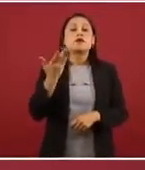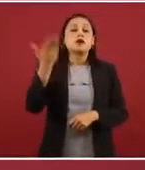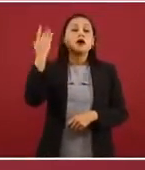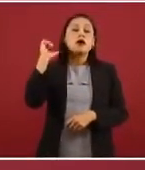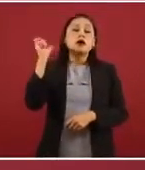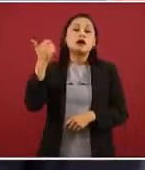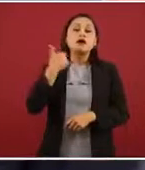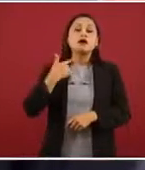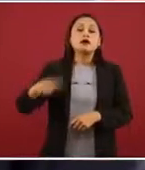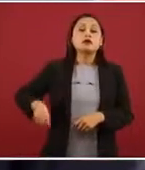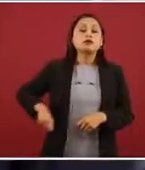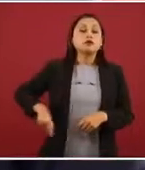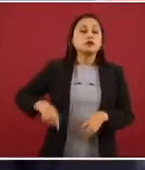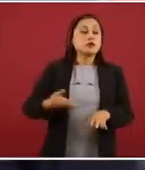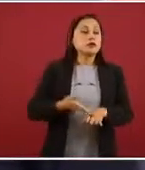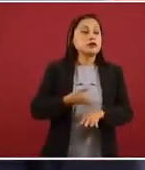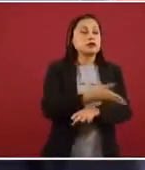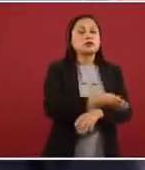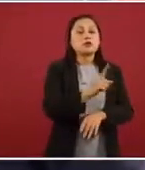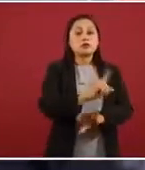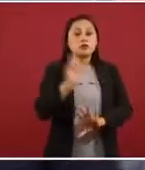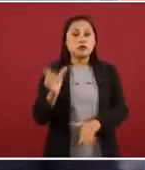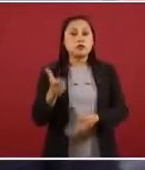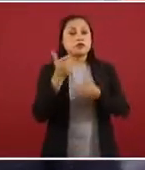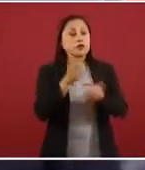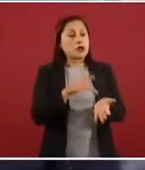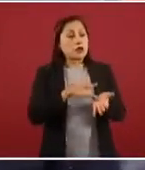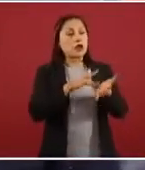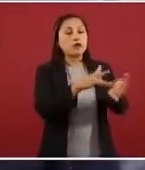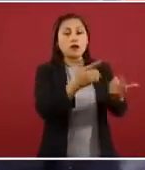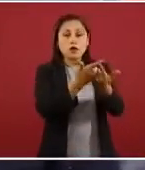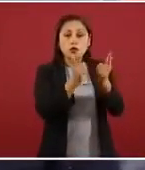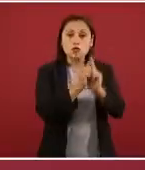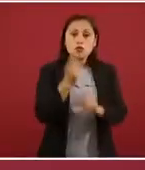para favorecer a candidatos, para favorecer a partidos.